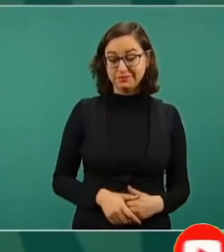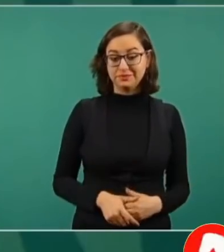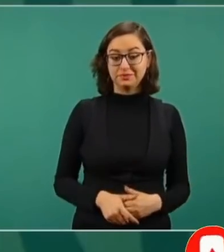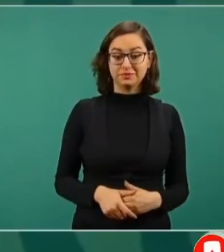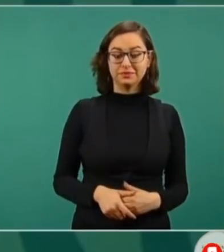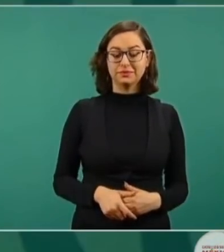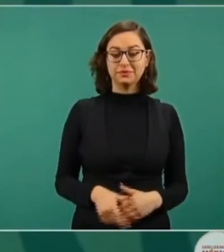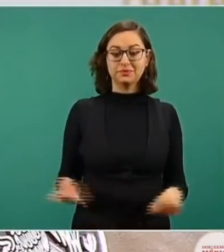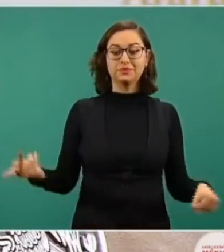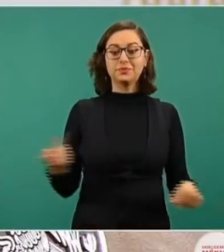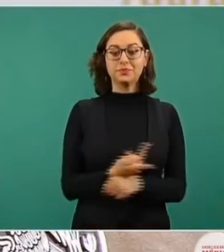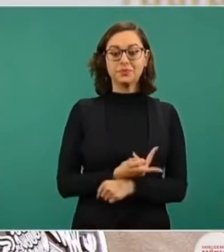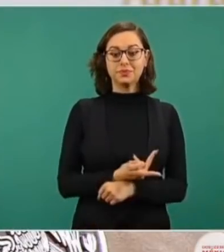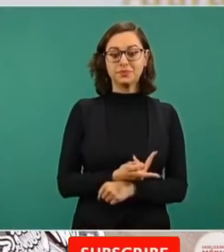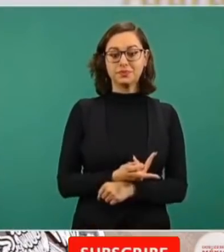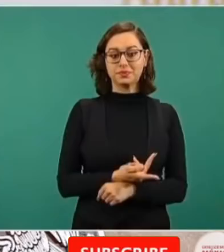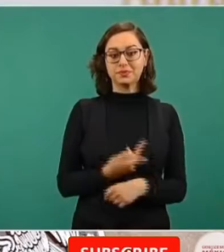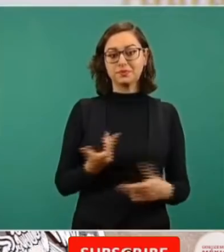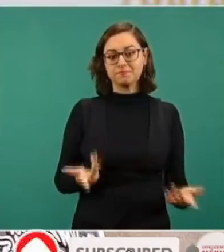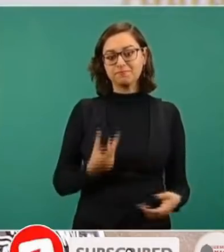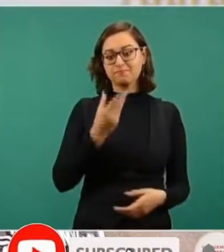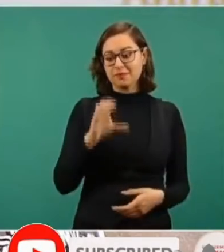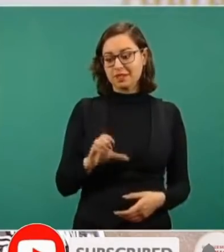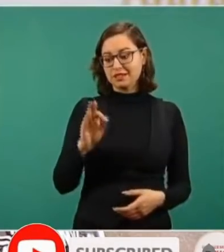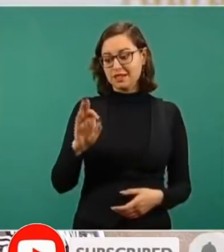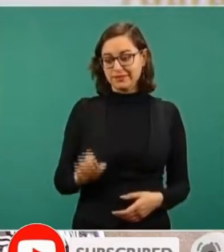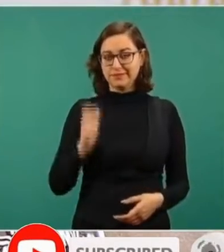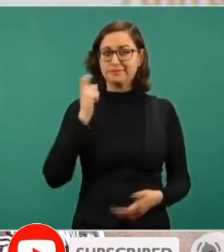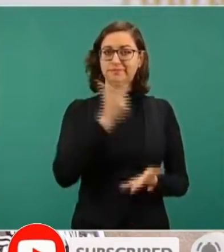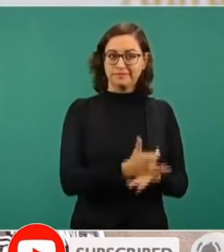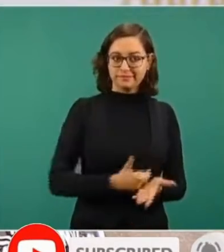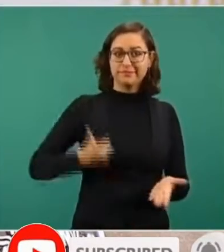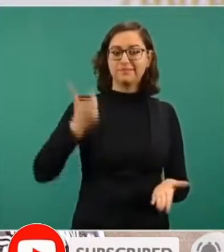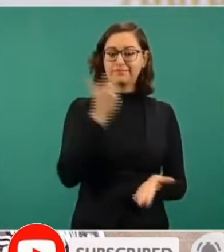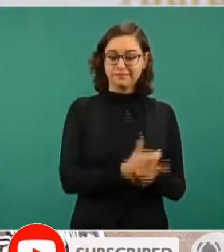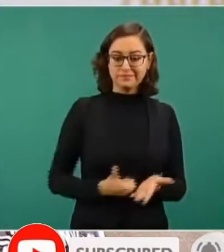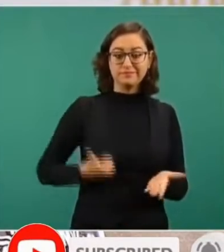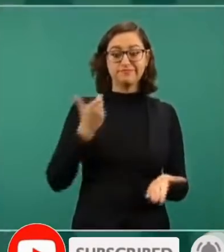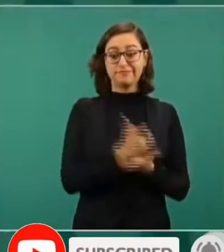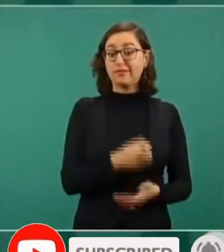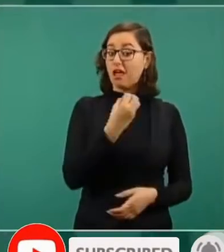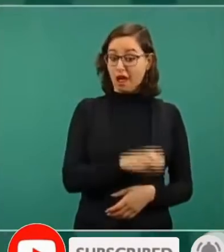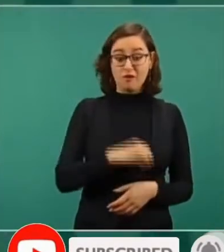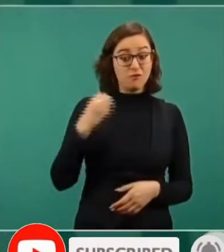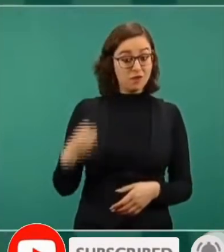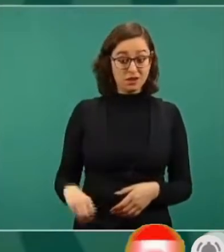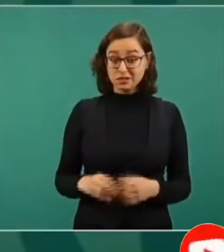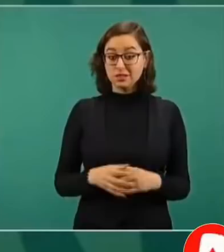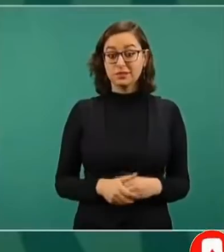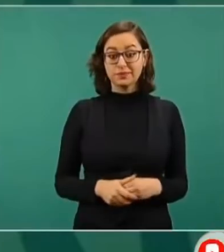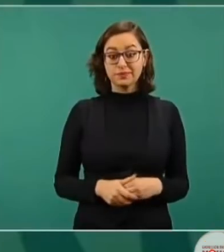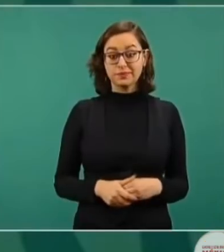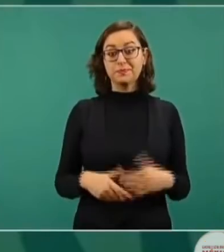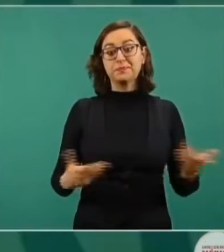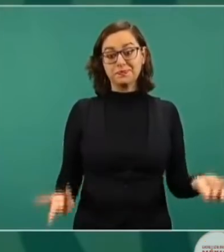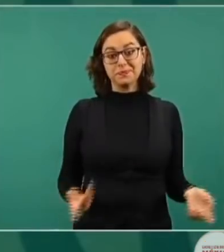obliga a la CFE a comprarles energía a los productores independientes, ¿verdad?, los que venían de atrás. Nueva ventaja